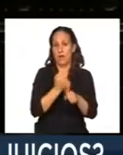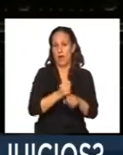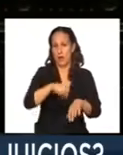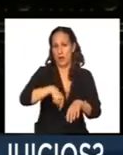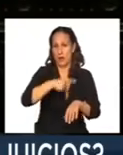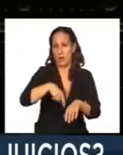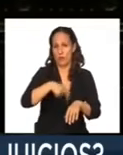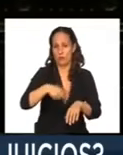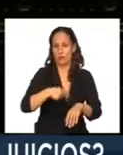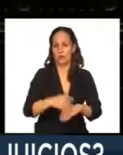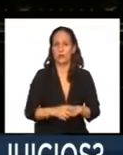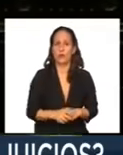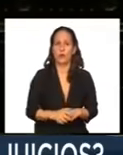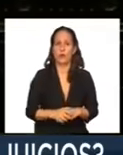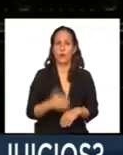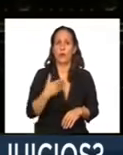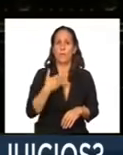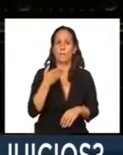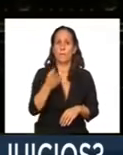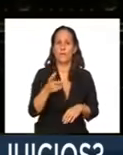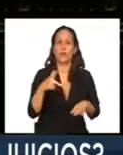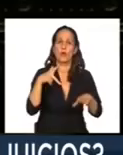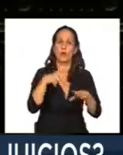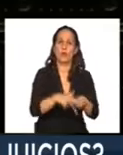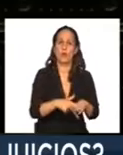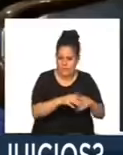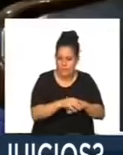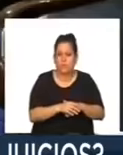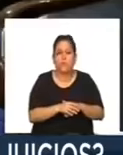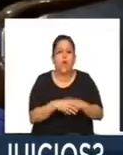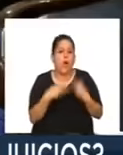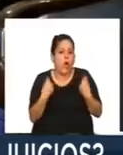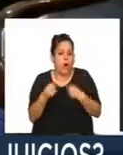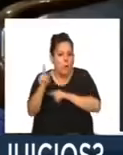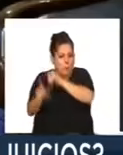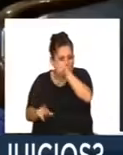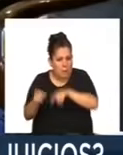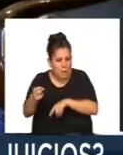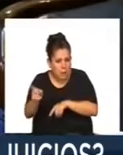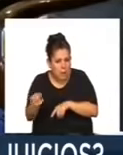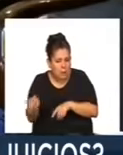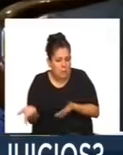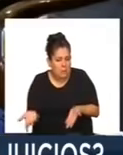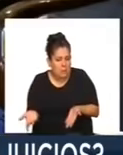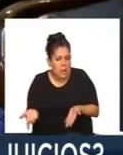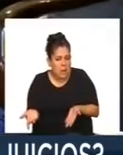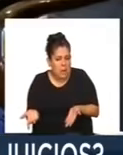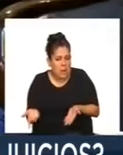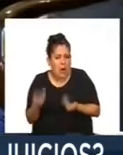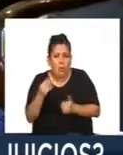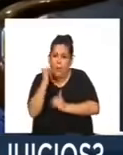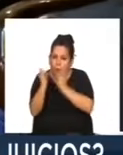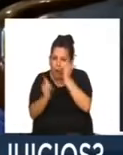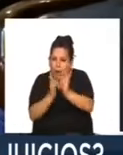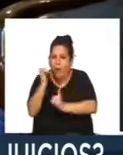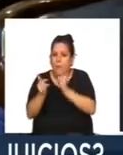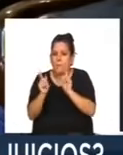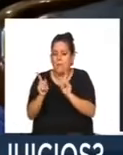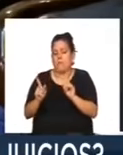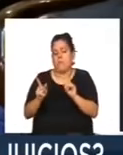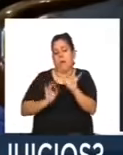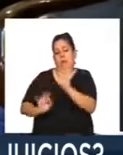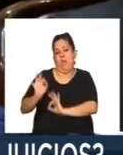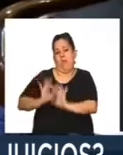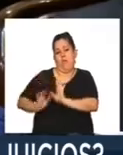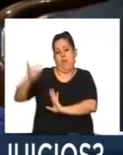el espíritu mismo de la ley y por otro lado cuestionando la efectividad compensatoria